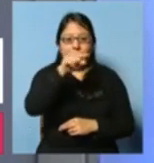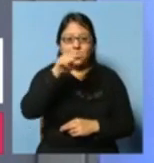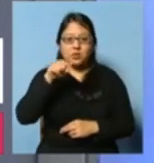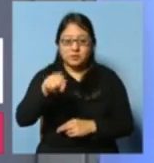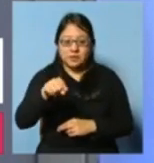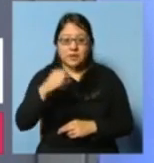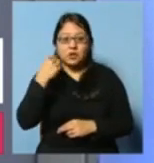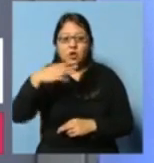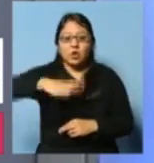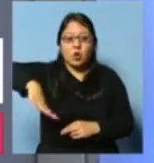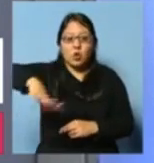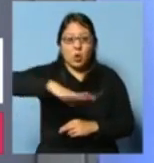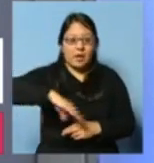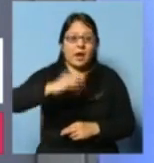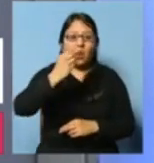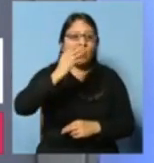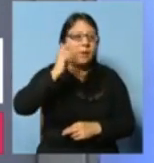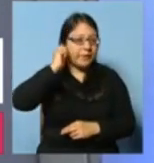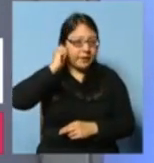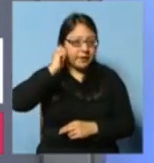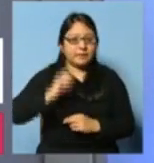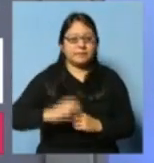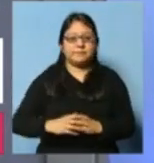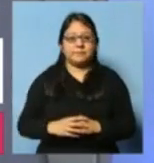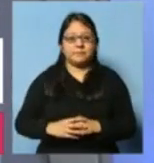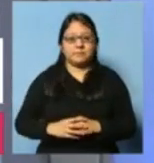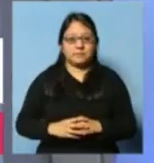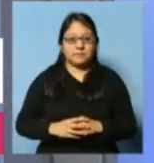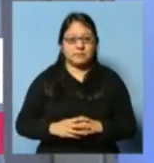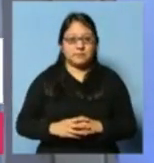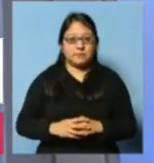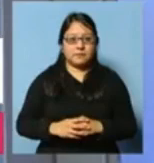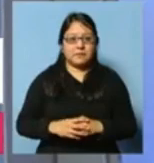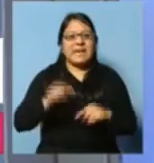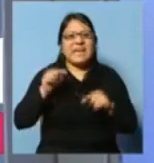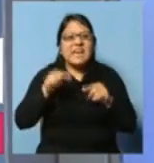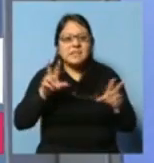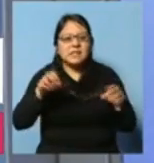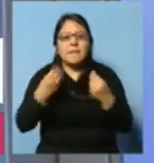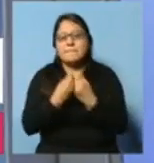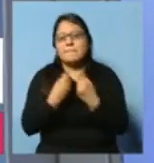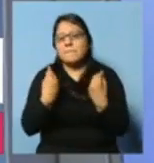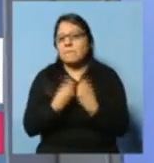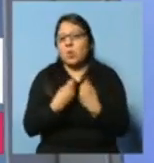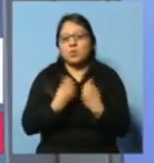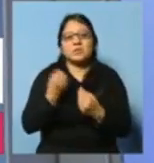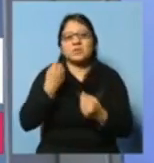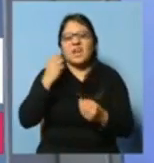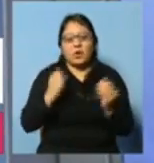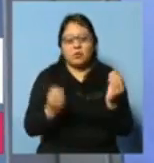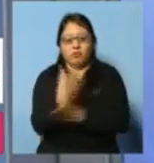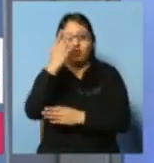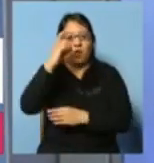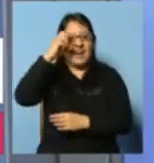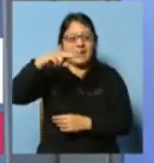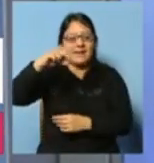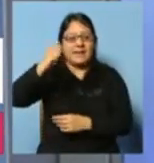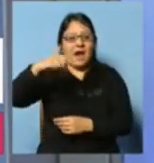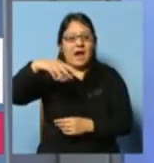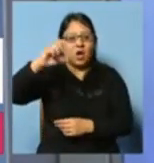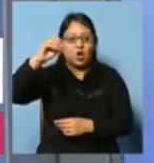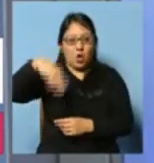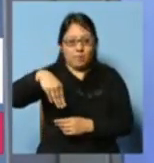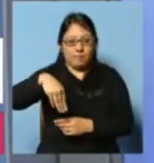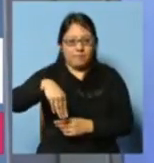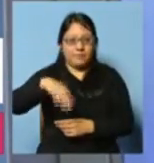a 4g esto es muchísimo en relación a lo que encontramos cuando se creó el de elena con la tasa de corte que es un